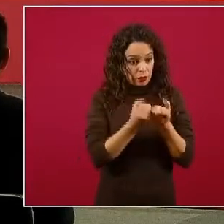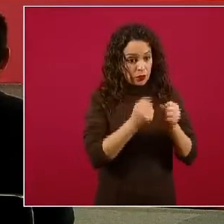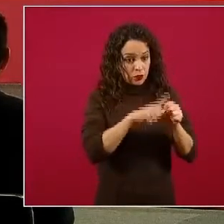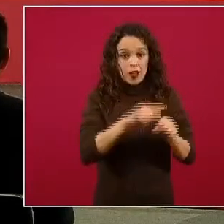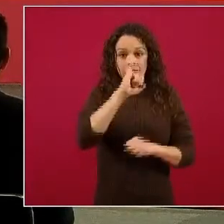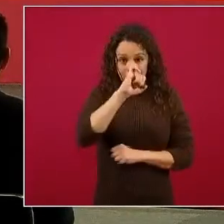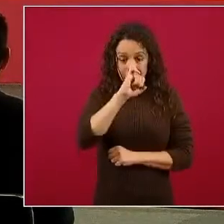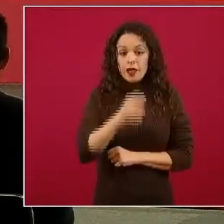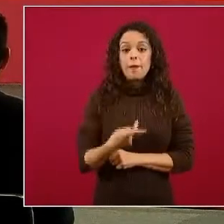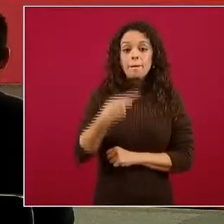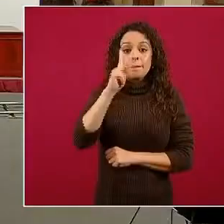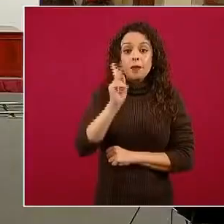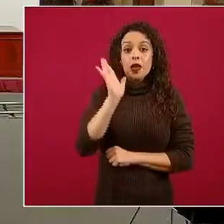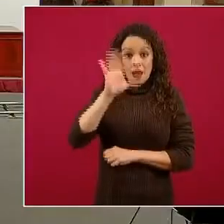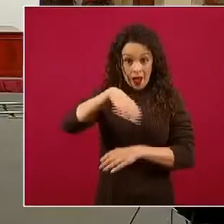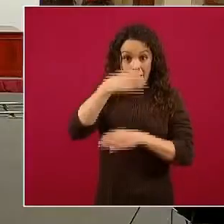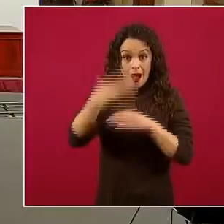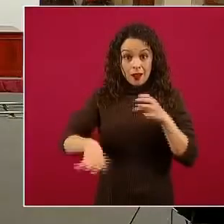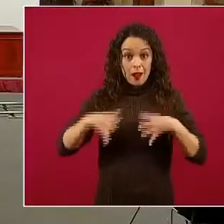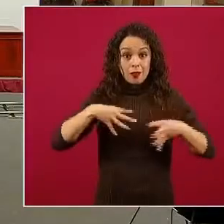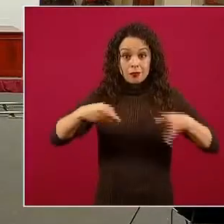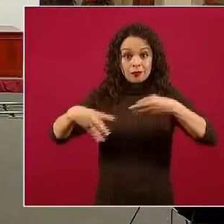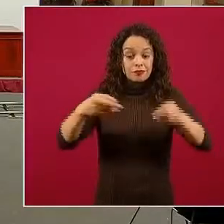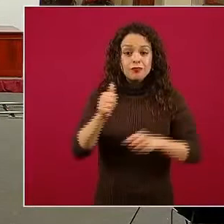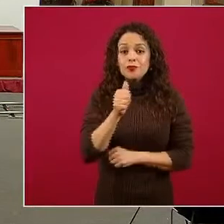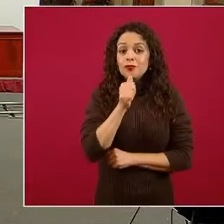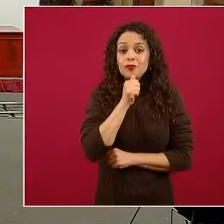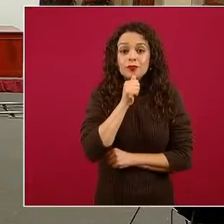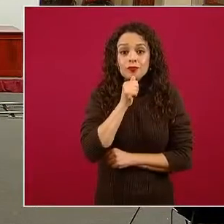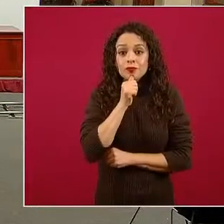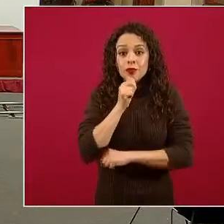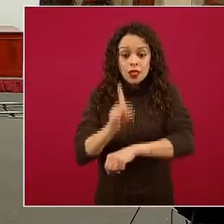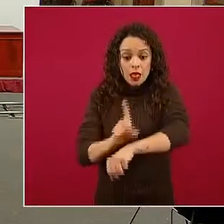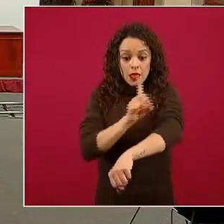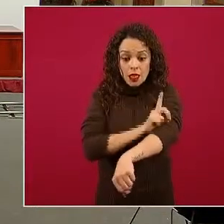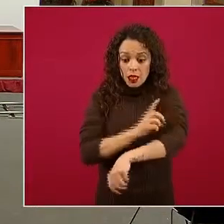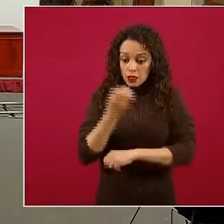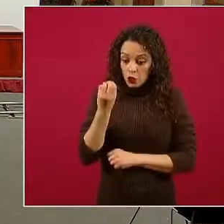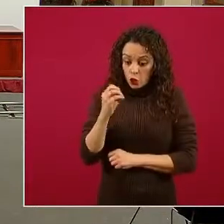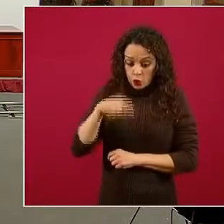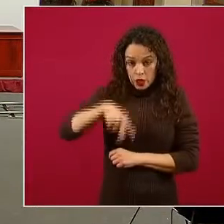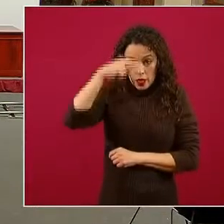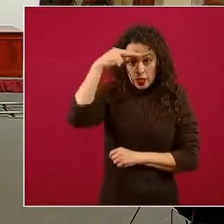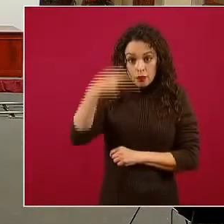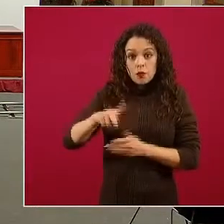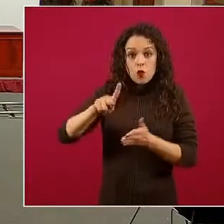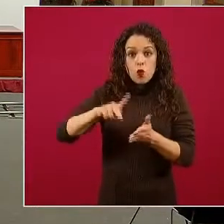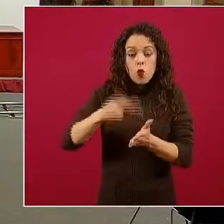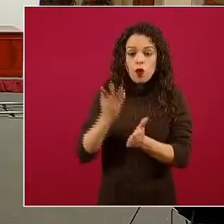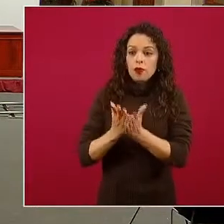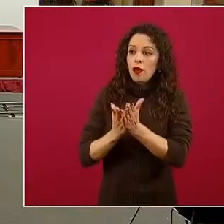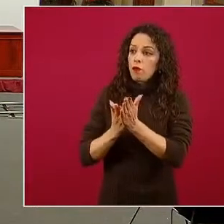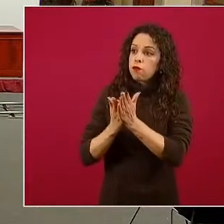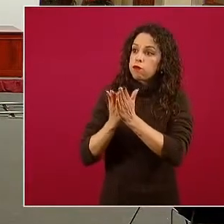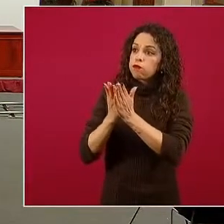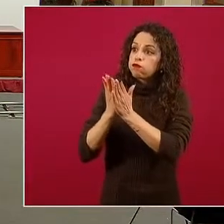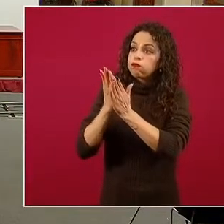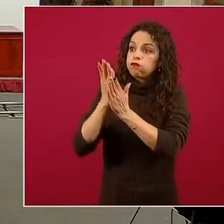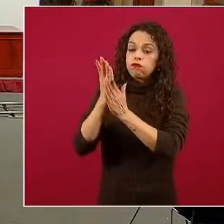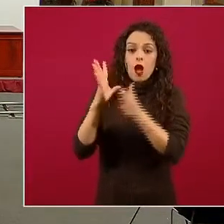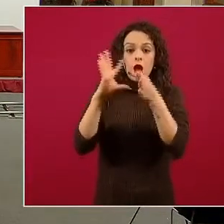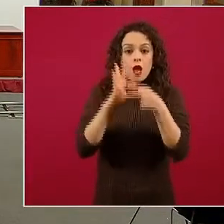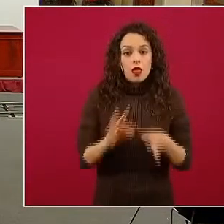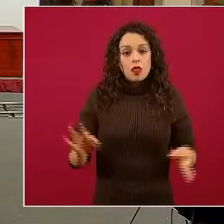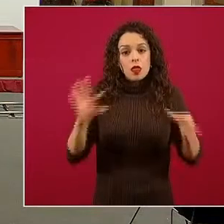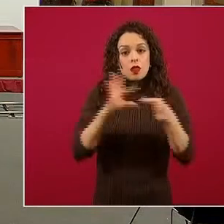se ha acabado. Y desde octubre en México estamos en una fase de ascenso que describimos al detalle todos los